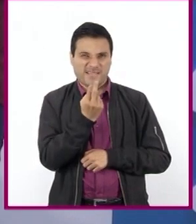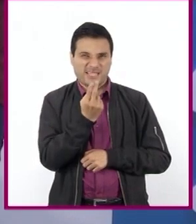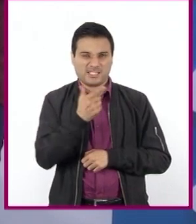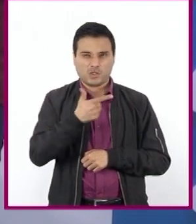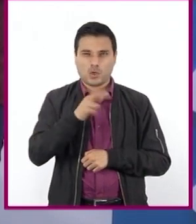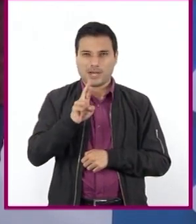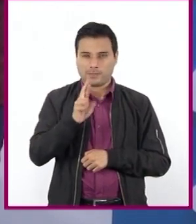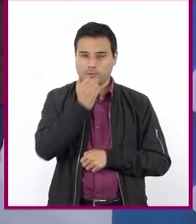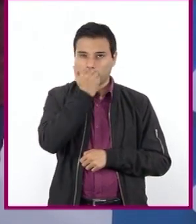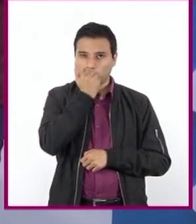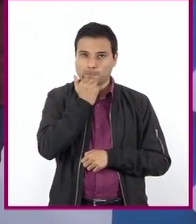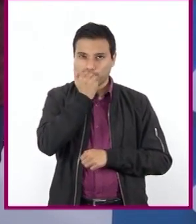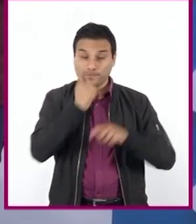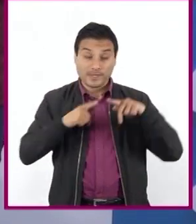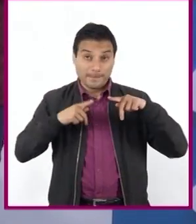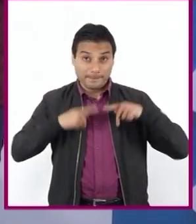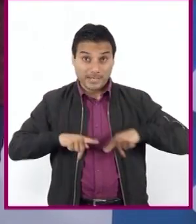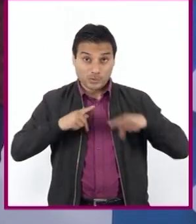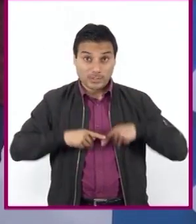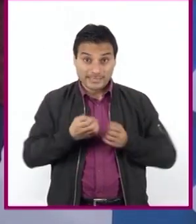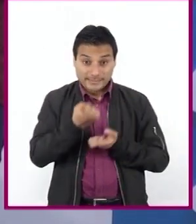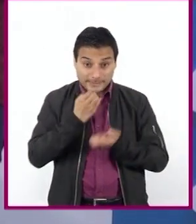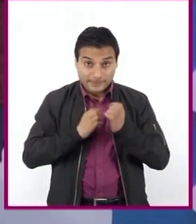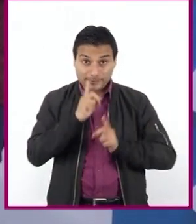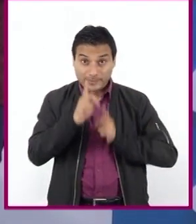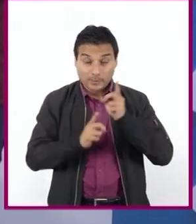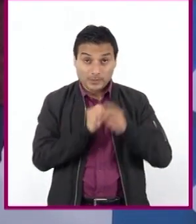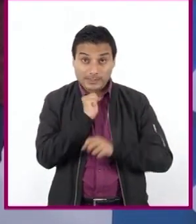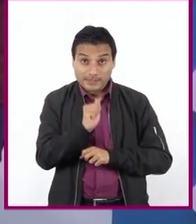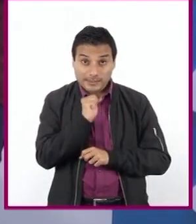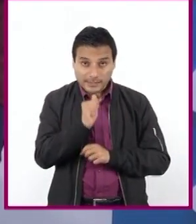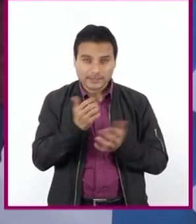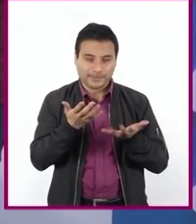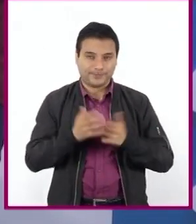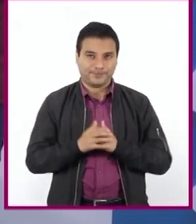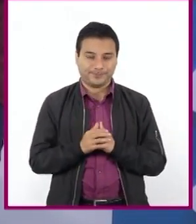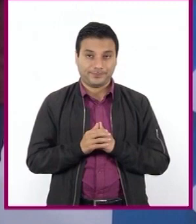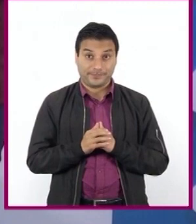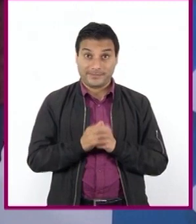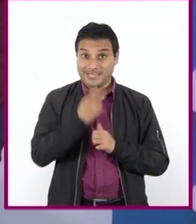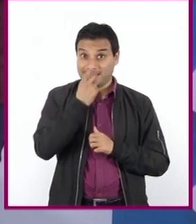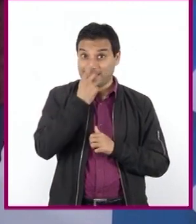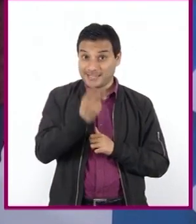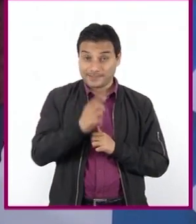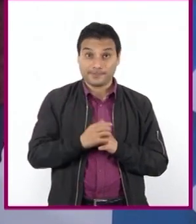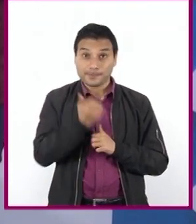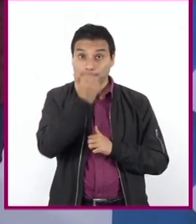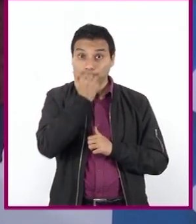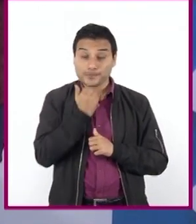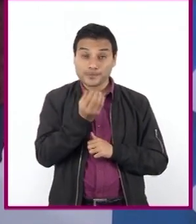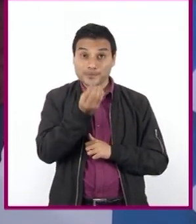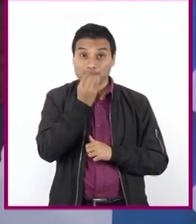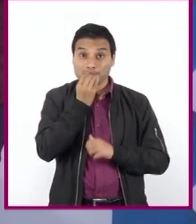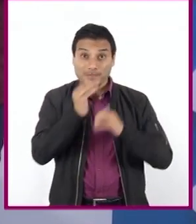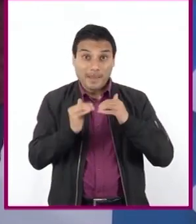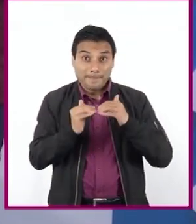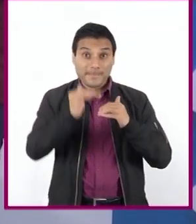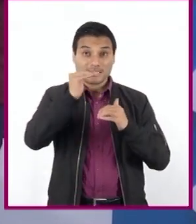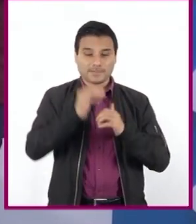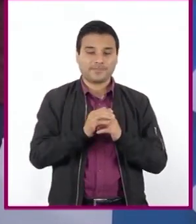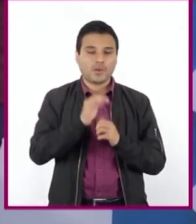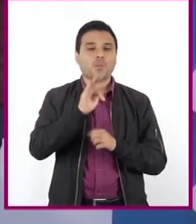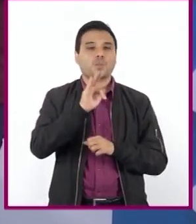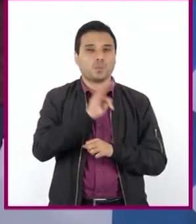azúcar para personas sin actividades físicas. Nos explicó que si excedemos la cantidad recomendada, podríamos